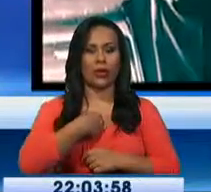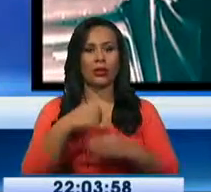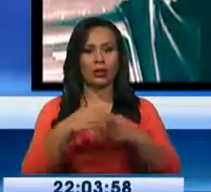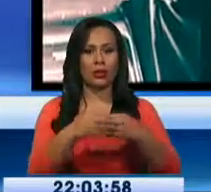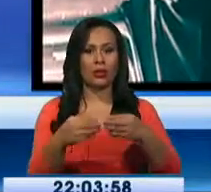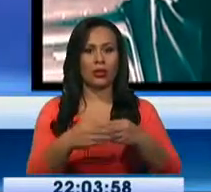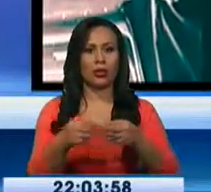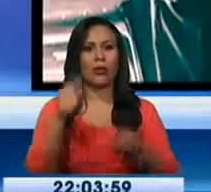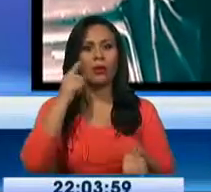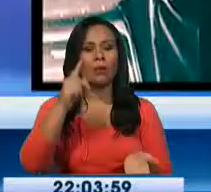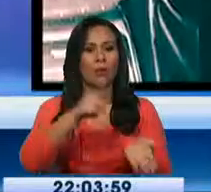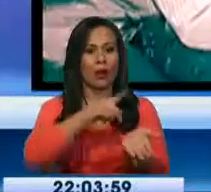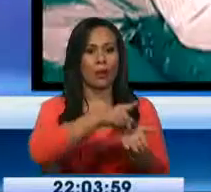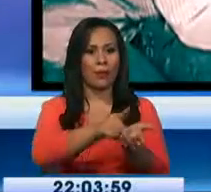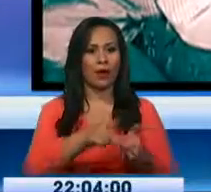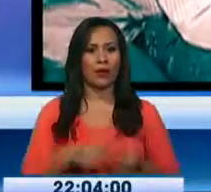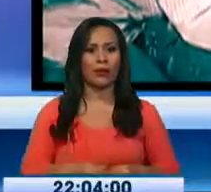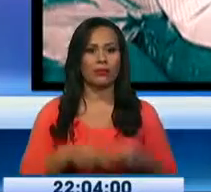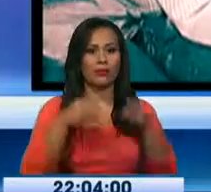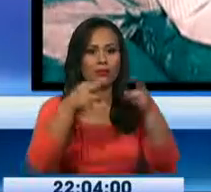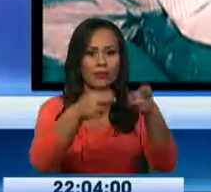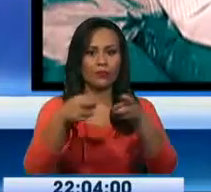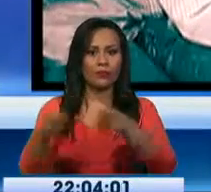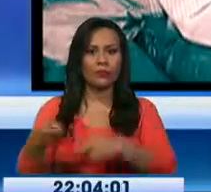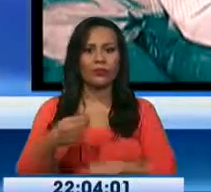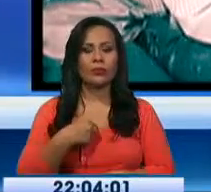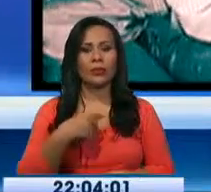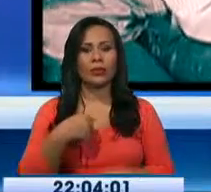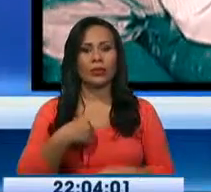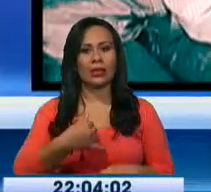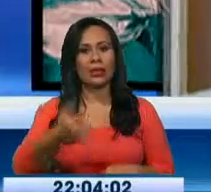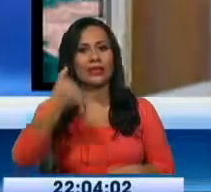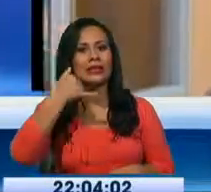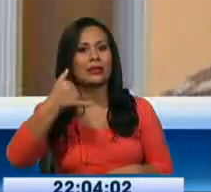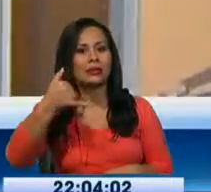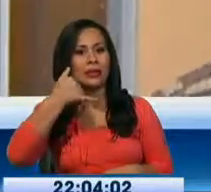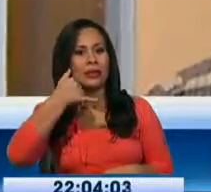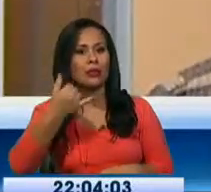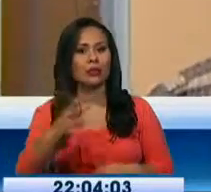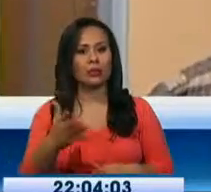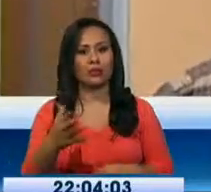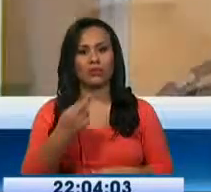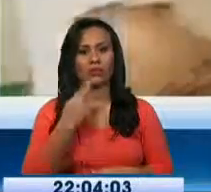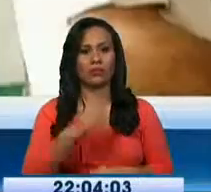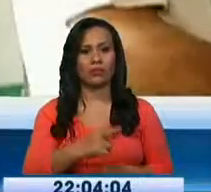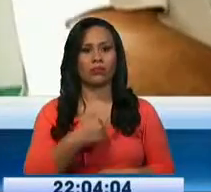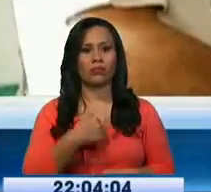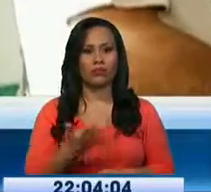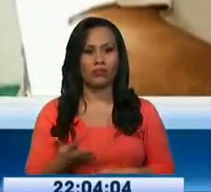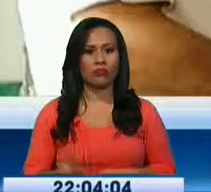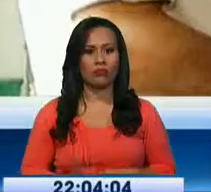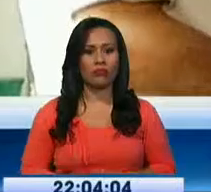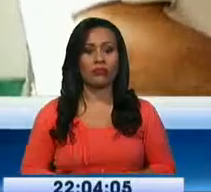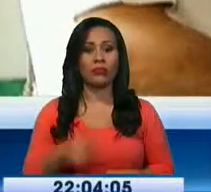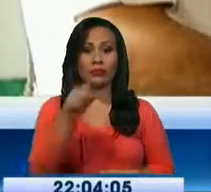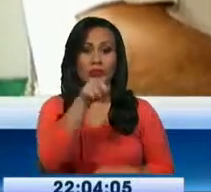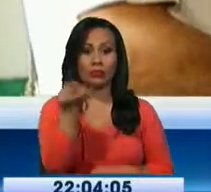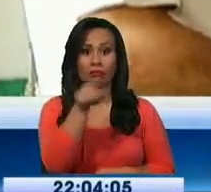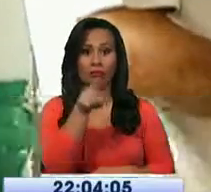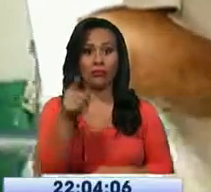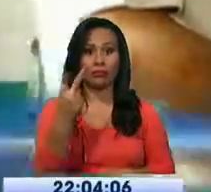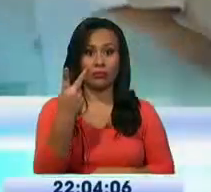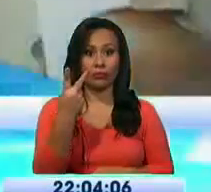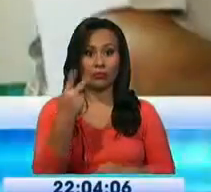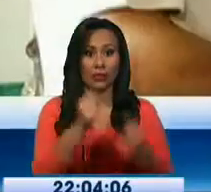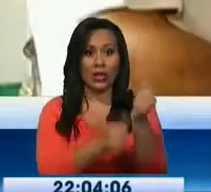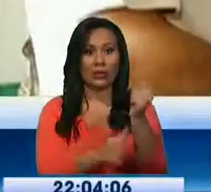me iban a colaborar. Ya me he cansado de llamarlo y no contesta. Ahora estos hermanos se